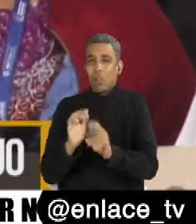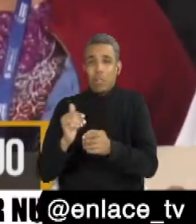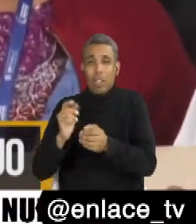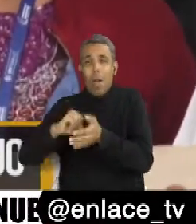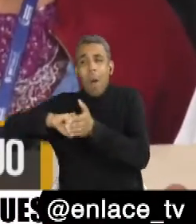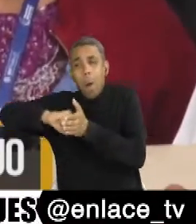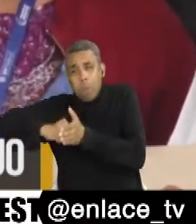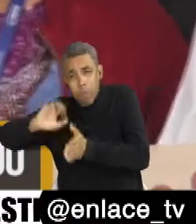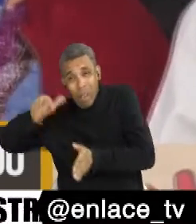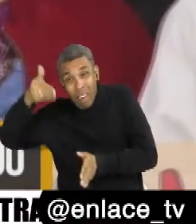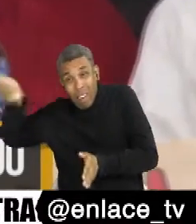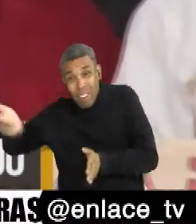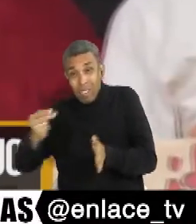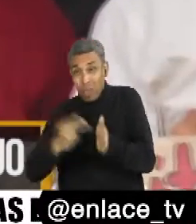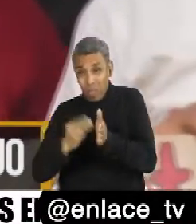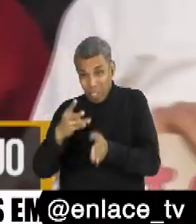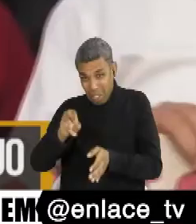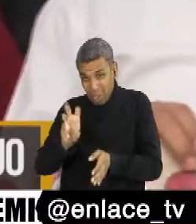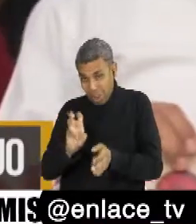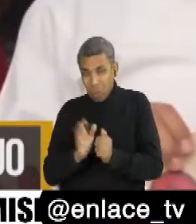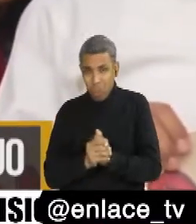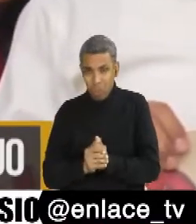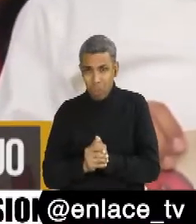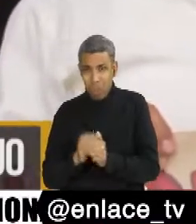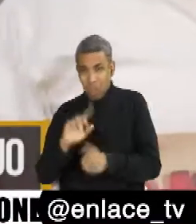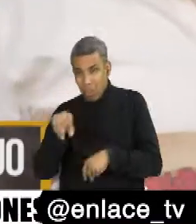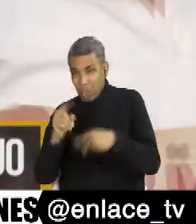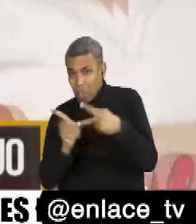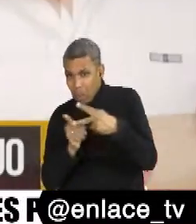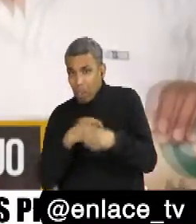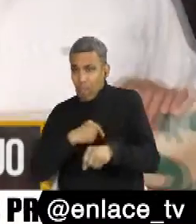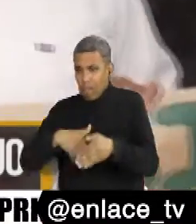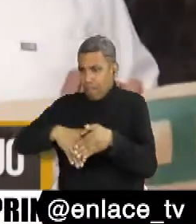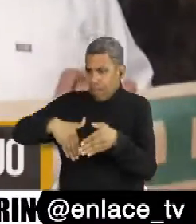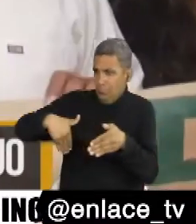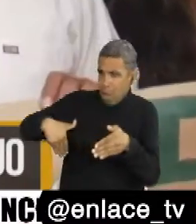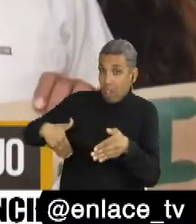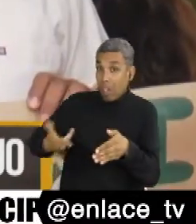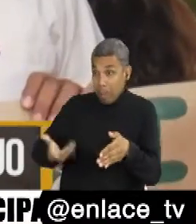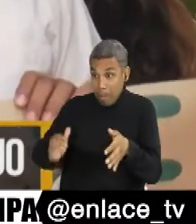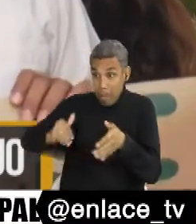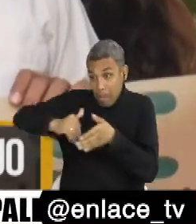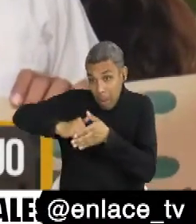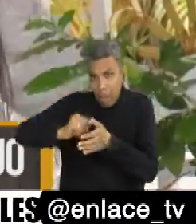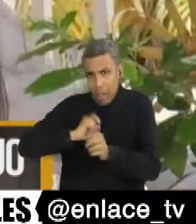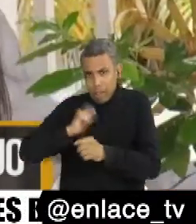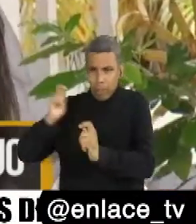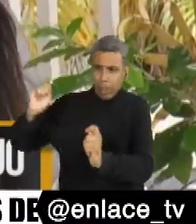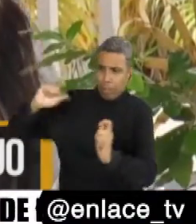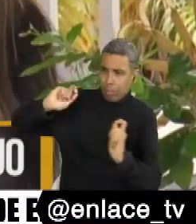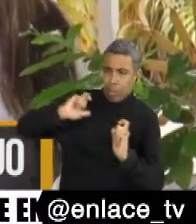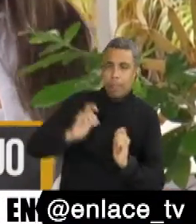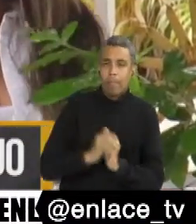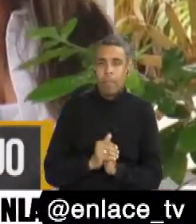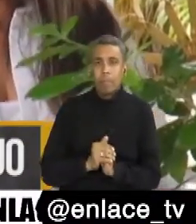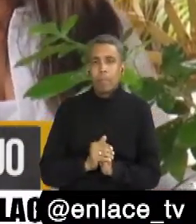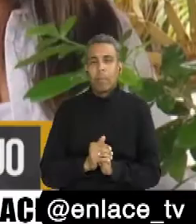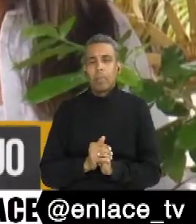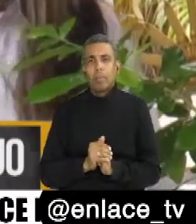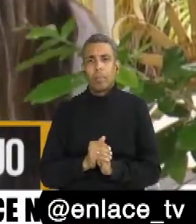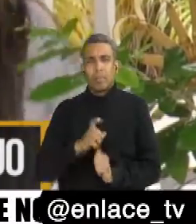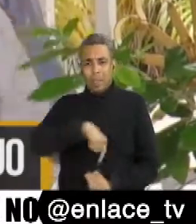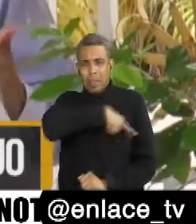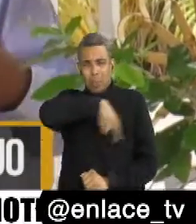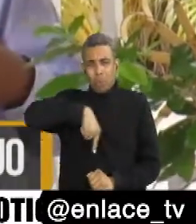Empros no es aceptable la propuesta del Ministerio, por ende, en la noche de ayer Sinaltra Empros se levanta de la mesa y la